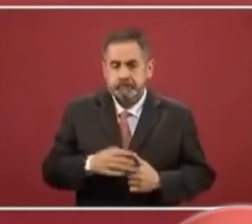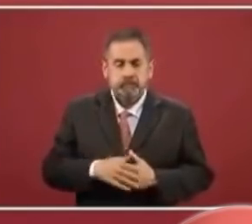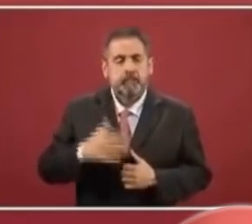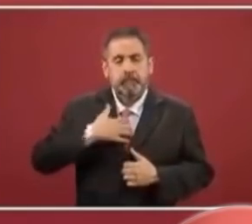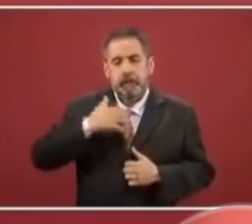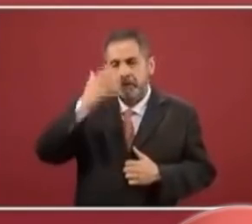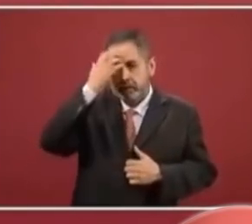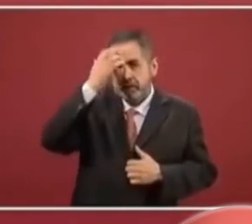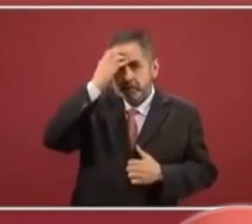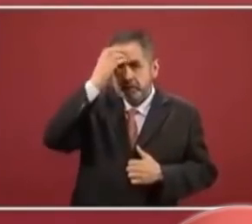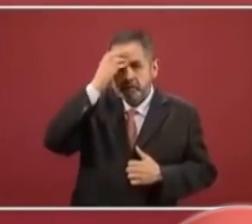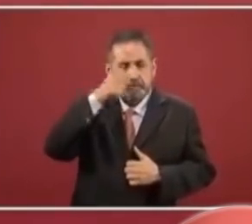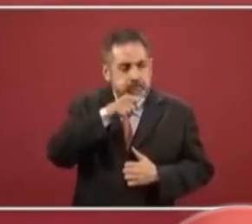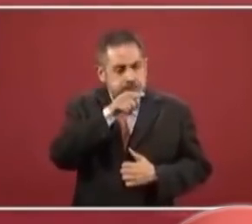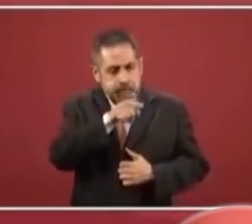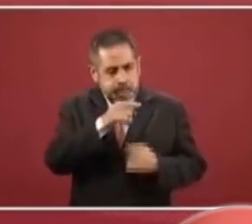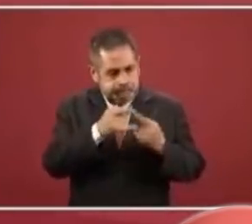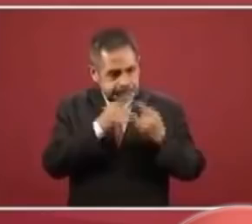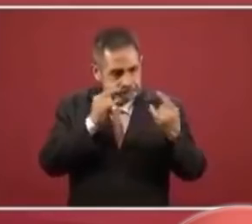conozco esto.